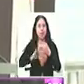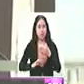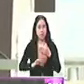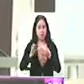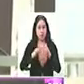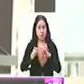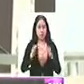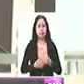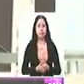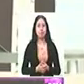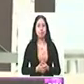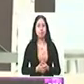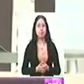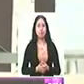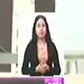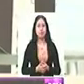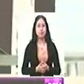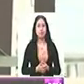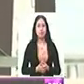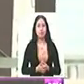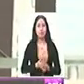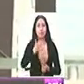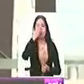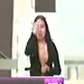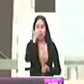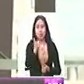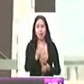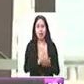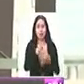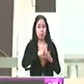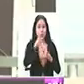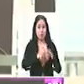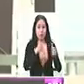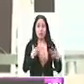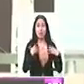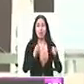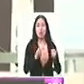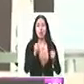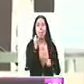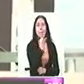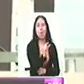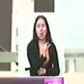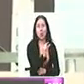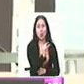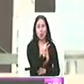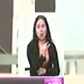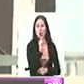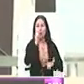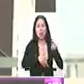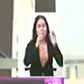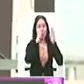profesionales contratados, porque no se contaba con el personal suficiente para la